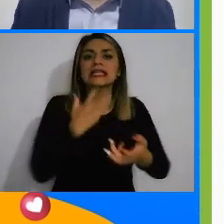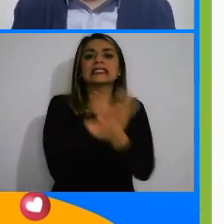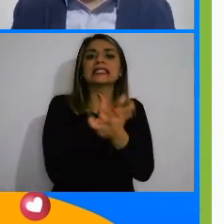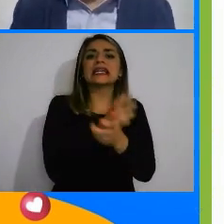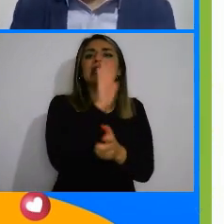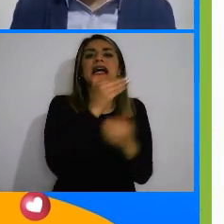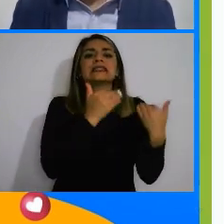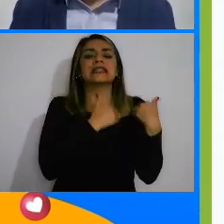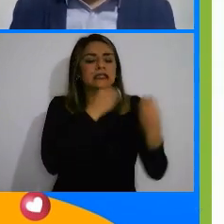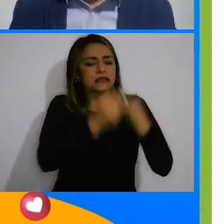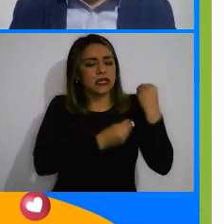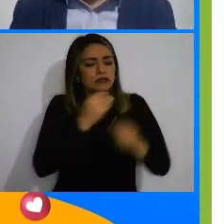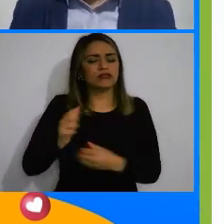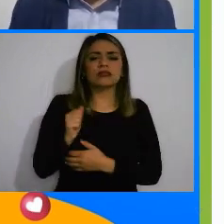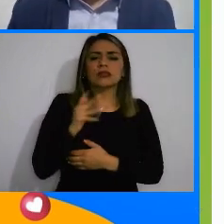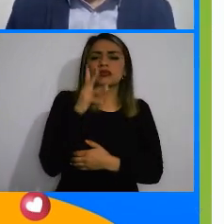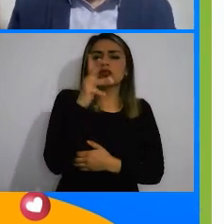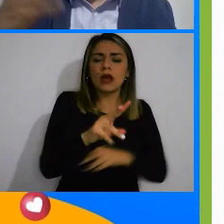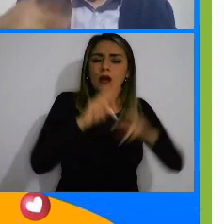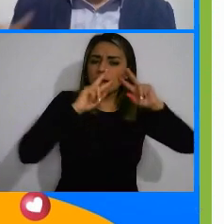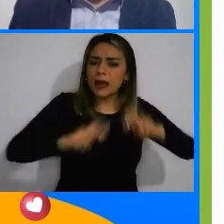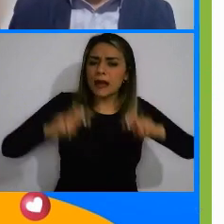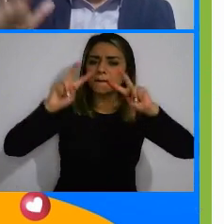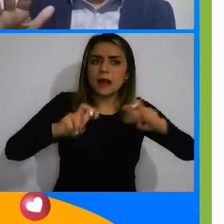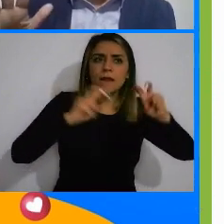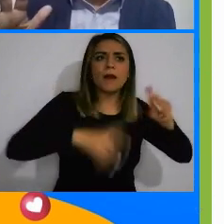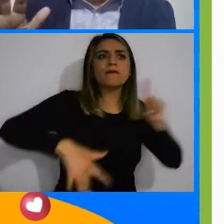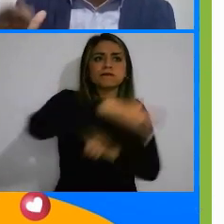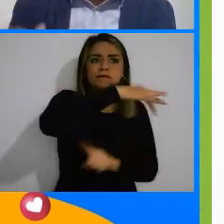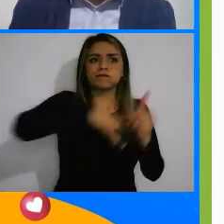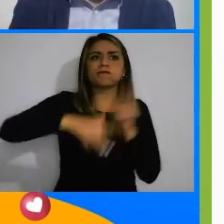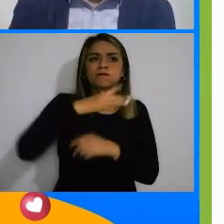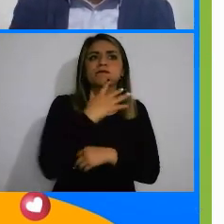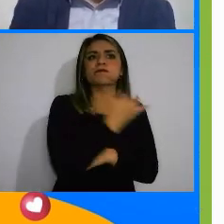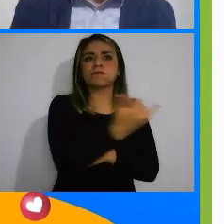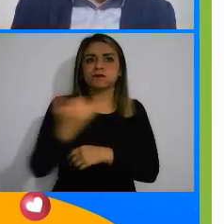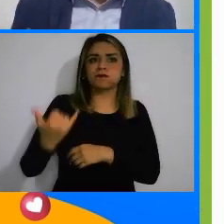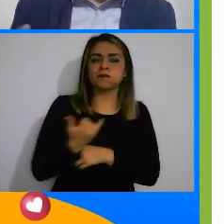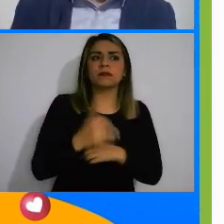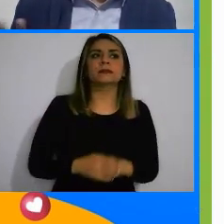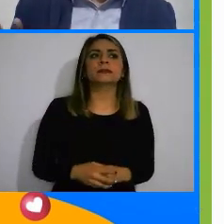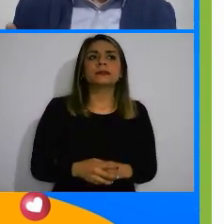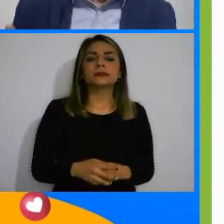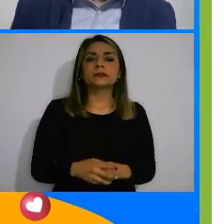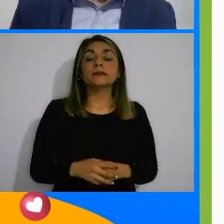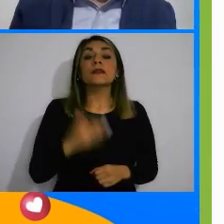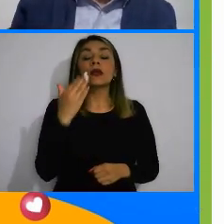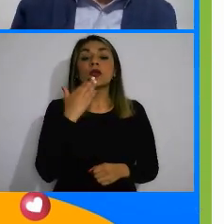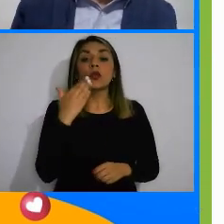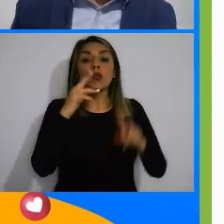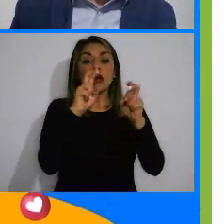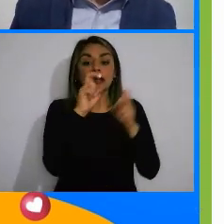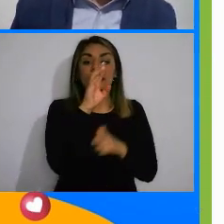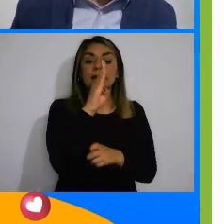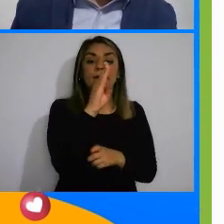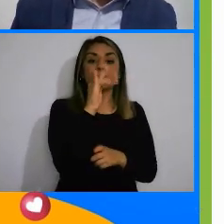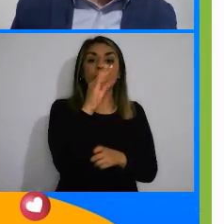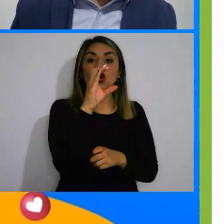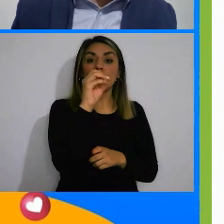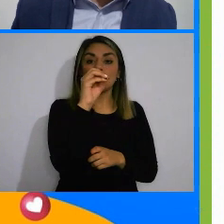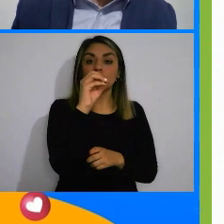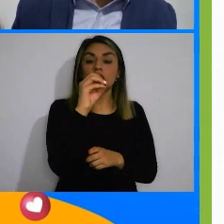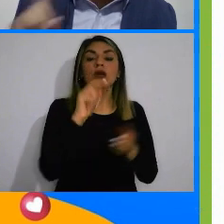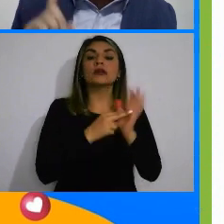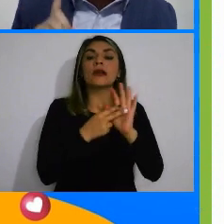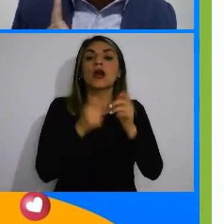encargan de hacer toda esa descripción de todo lo que encontramos en nuestro entorno. Entonces, cuando les hablo de biótico, pues hablamos de